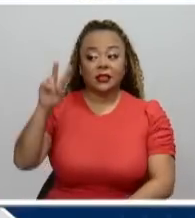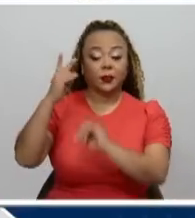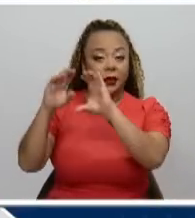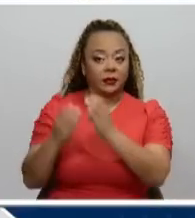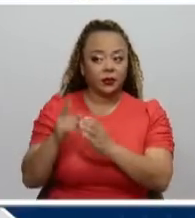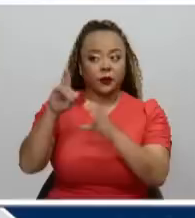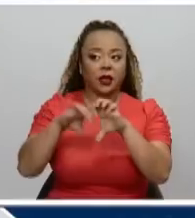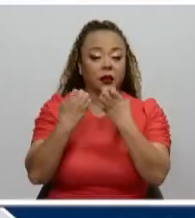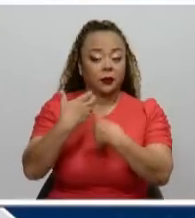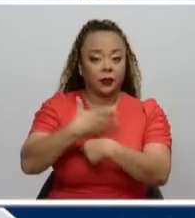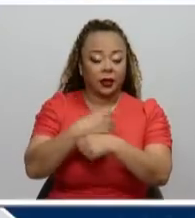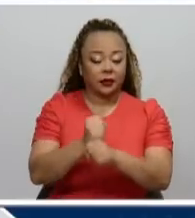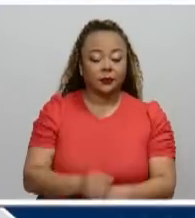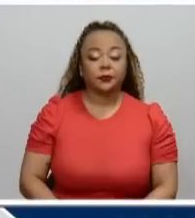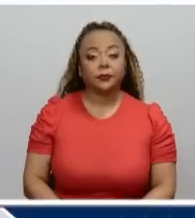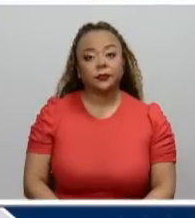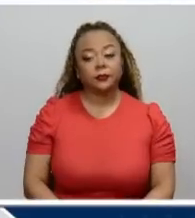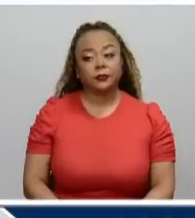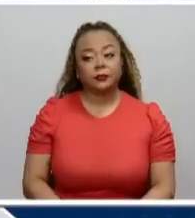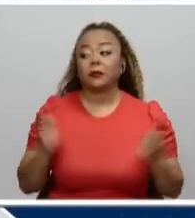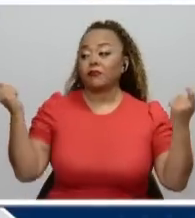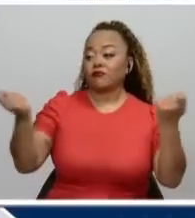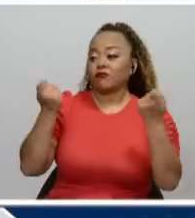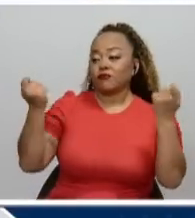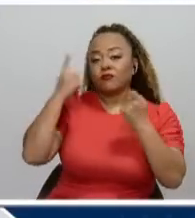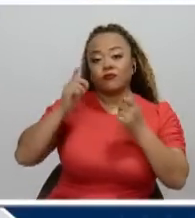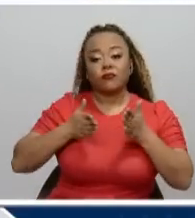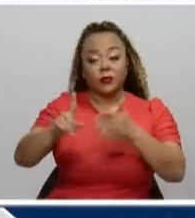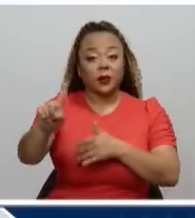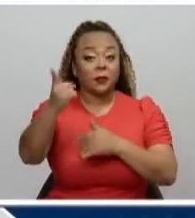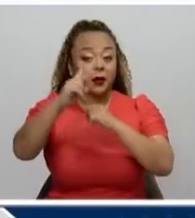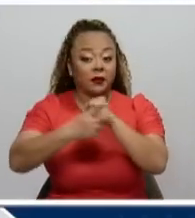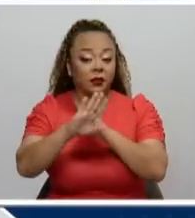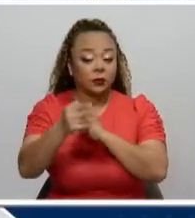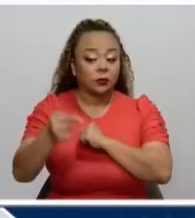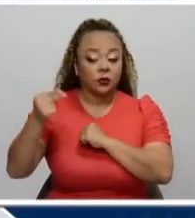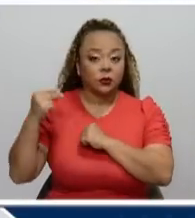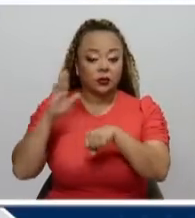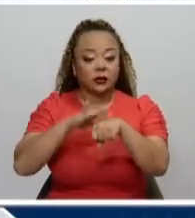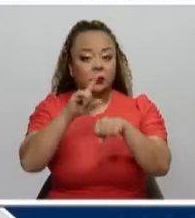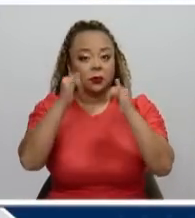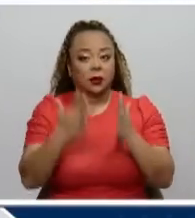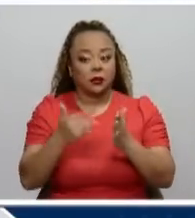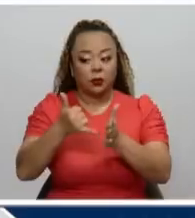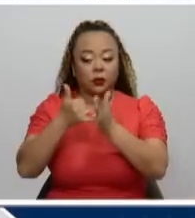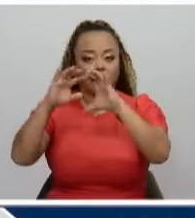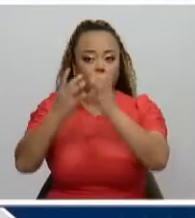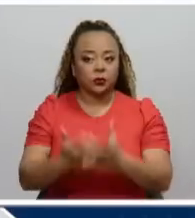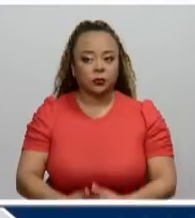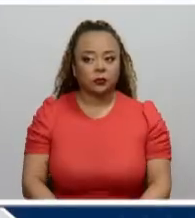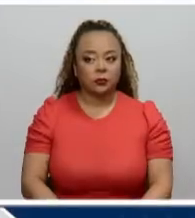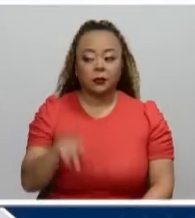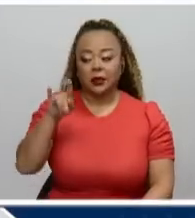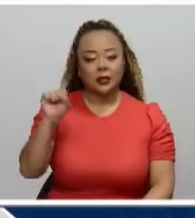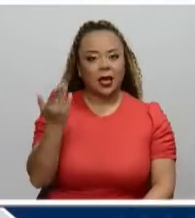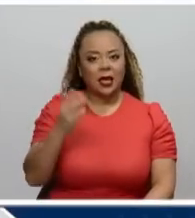en un equipo que hizo un carnaval por la calle porque por primera vez en su historia le llamaron un jugador una copa del mundo fue